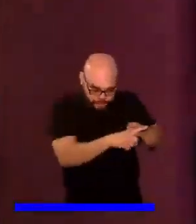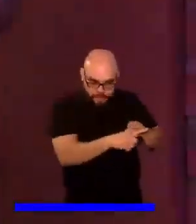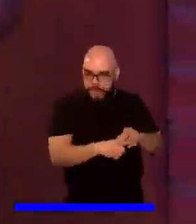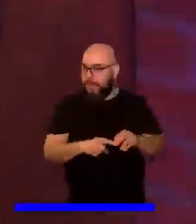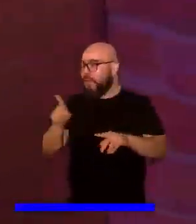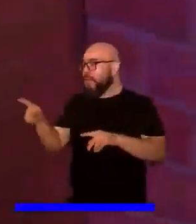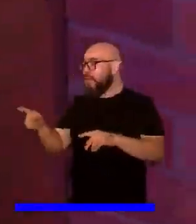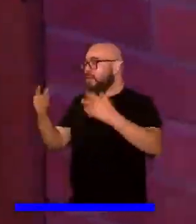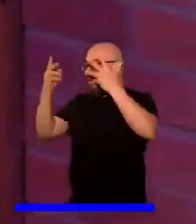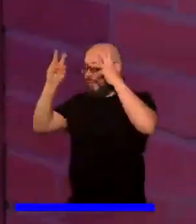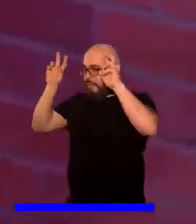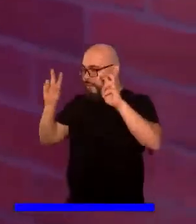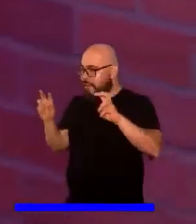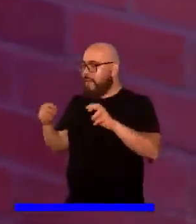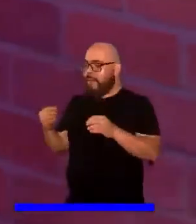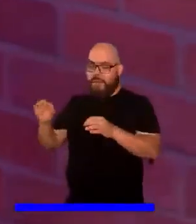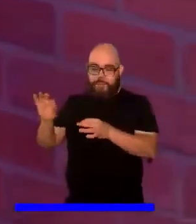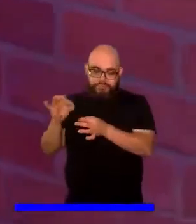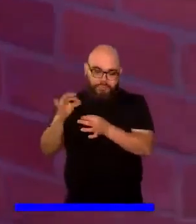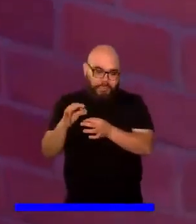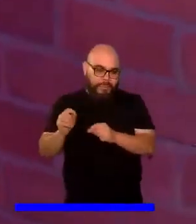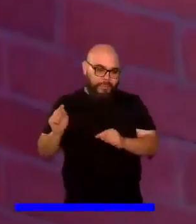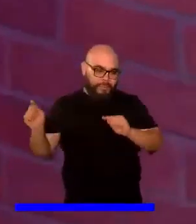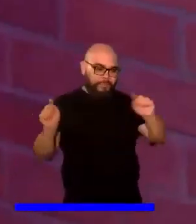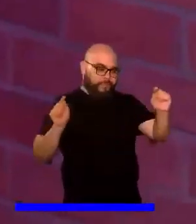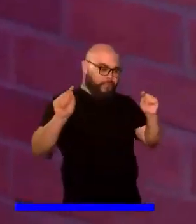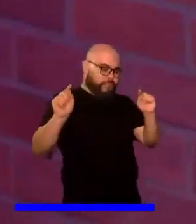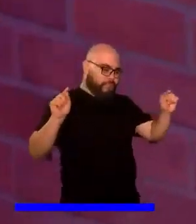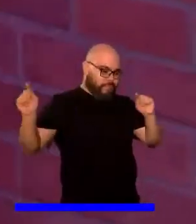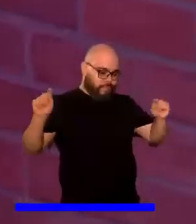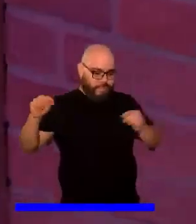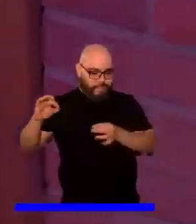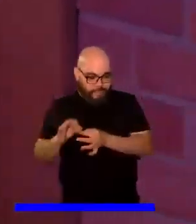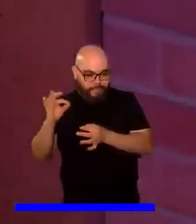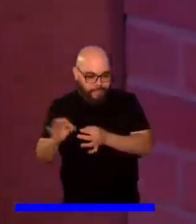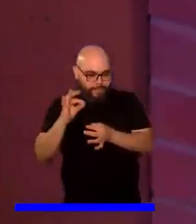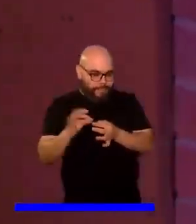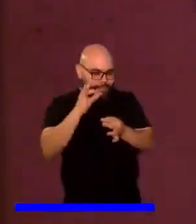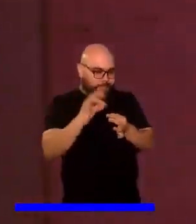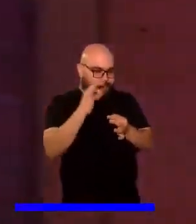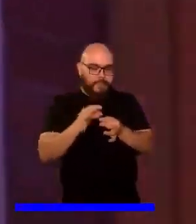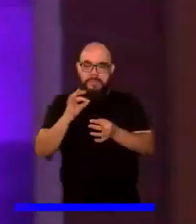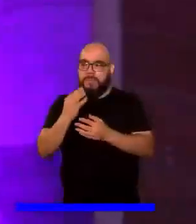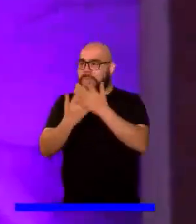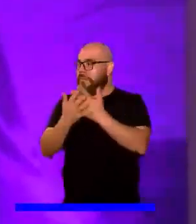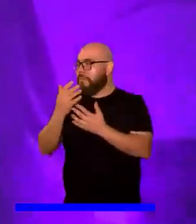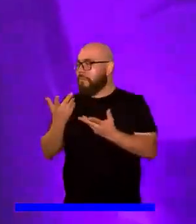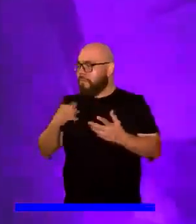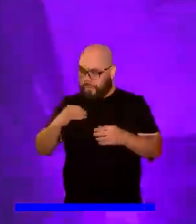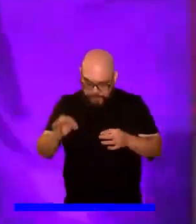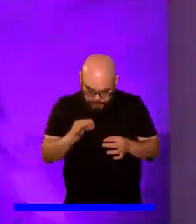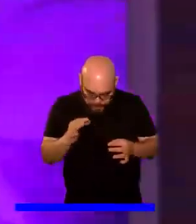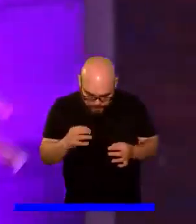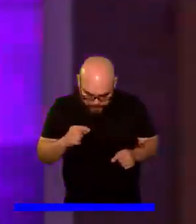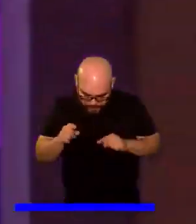que me ayuda a tejer, todas estas personas que se dedicaban a hacer hilo y a hacer la ropa manualmente, pues digamos la tela,